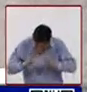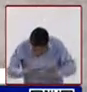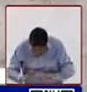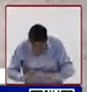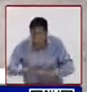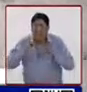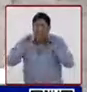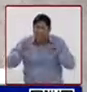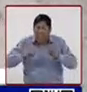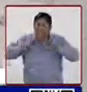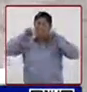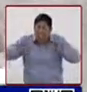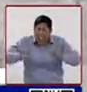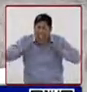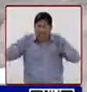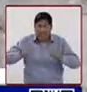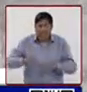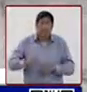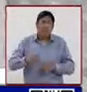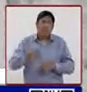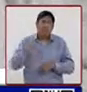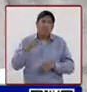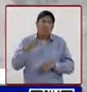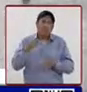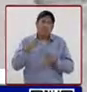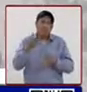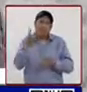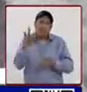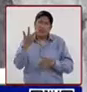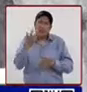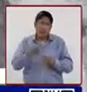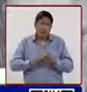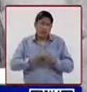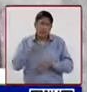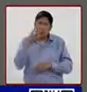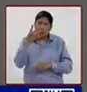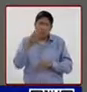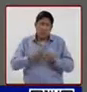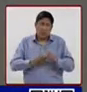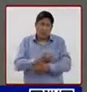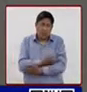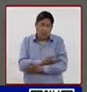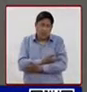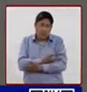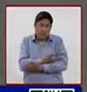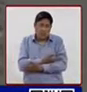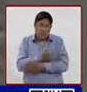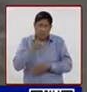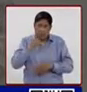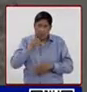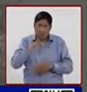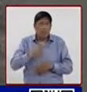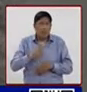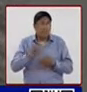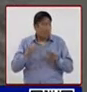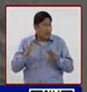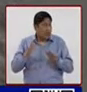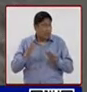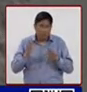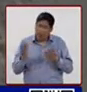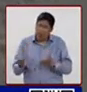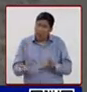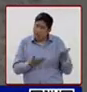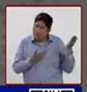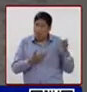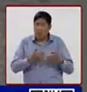estaba llorando una menor realmente de unos 3 o 4 meses de edad, de sexo femenino. Es por lo cual, en forma inmediata, le hemos